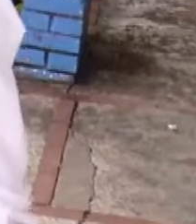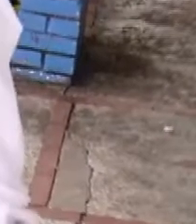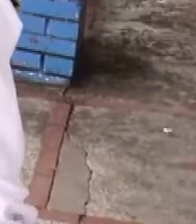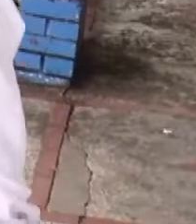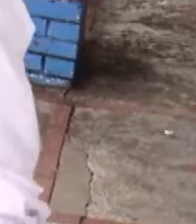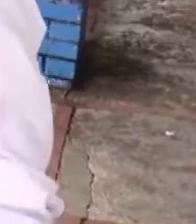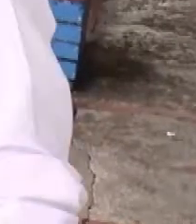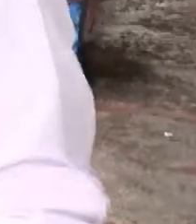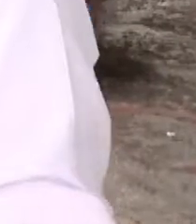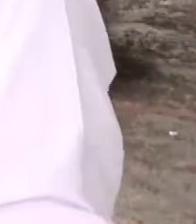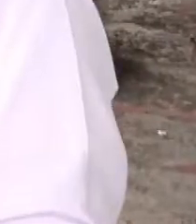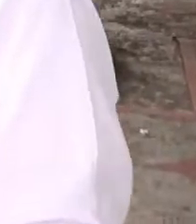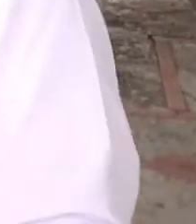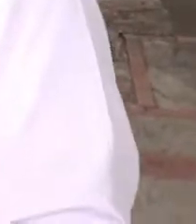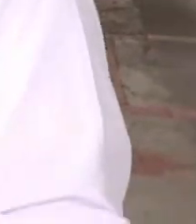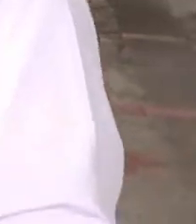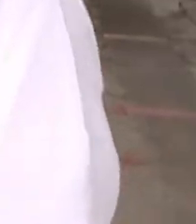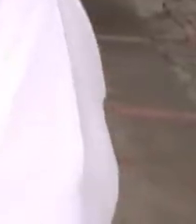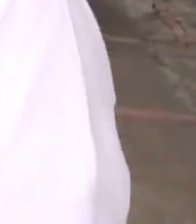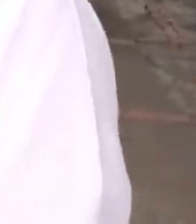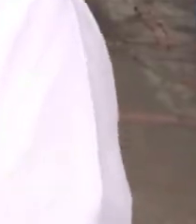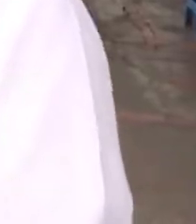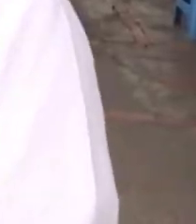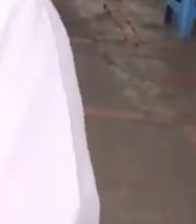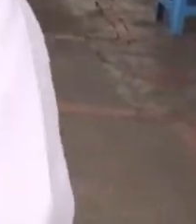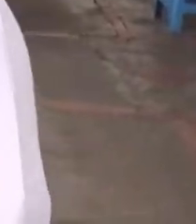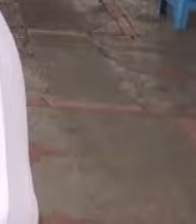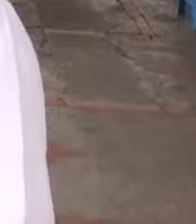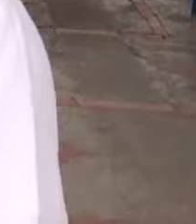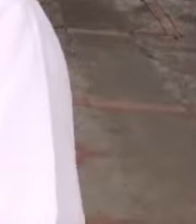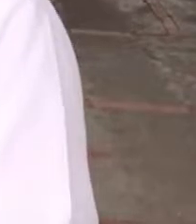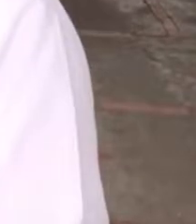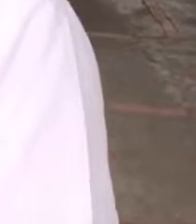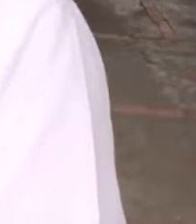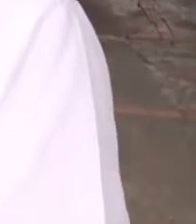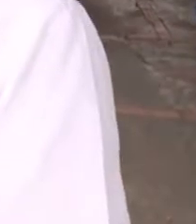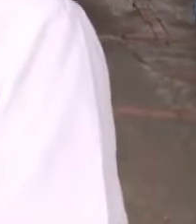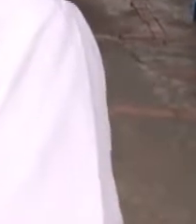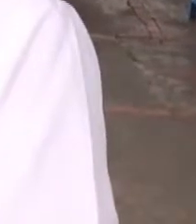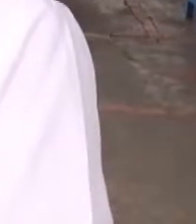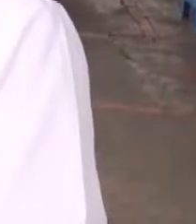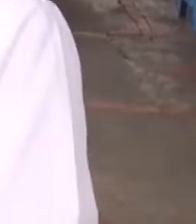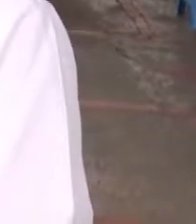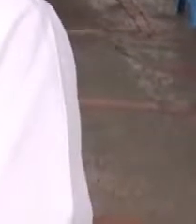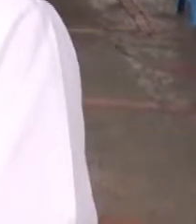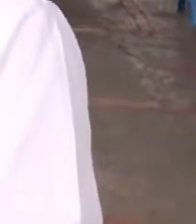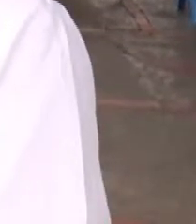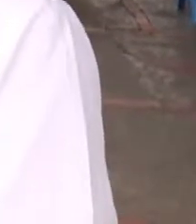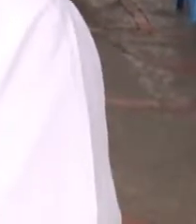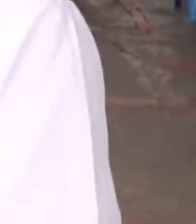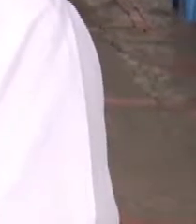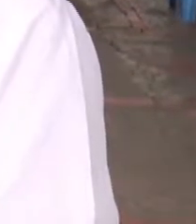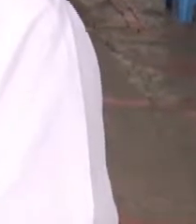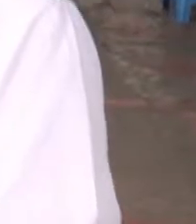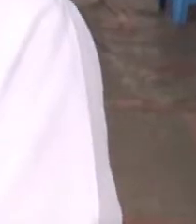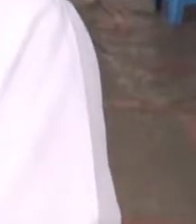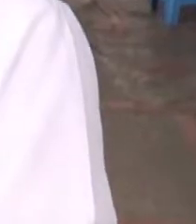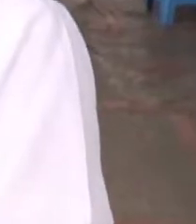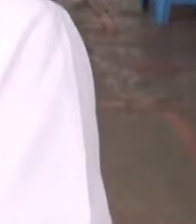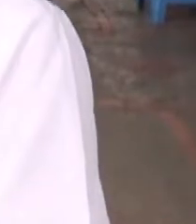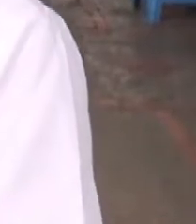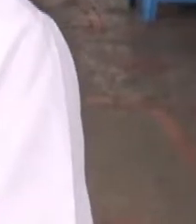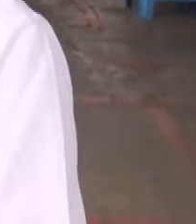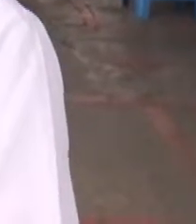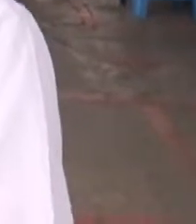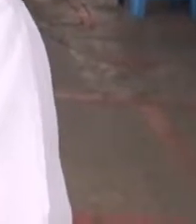Dormir, dormir porque no soy de por acá, entonces dormir, sí, hacer cosas en mi casa, ya